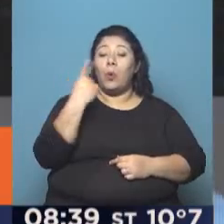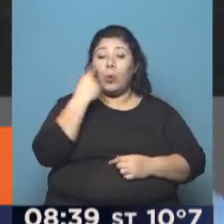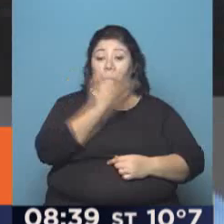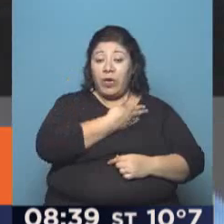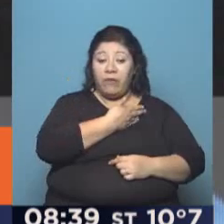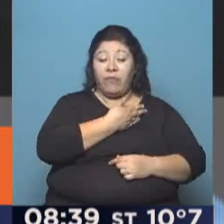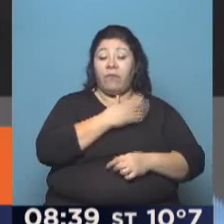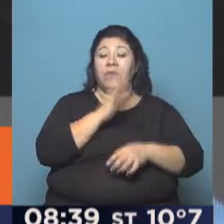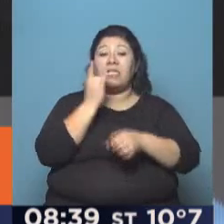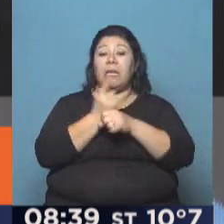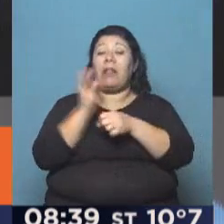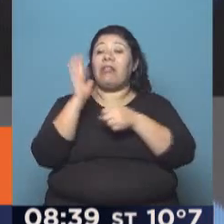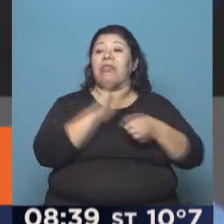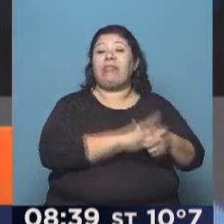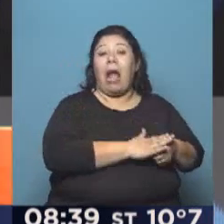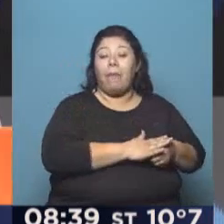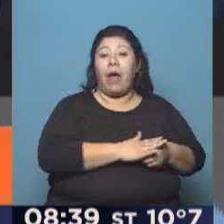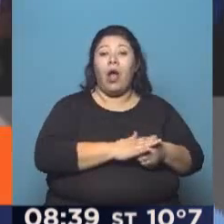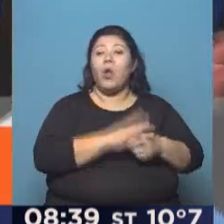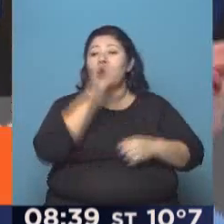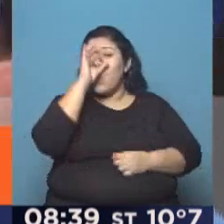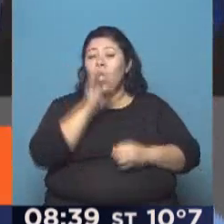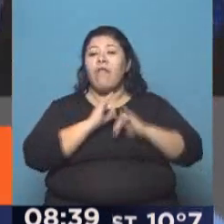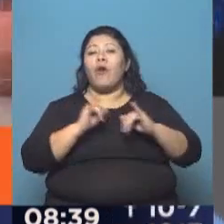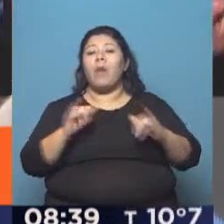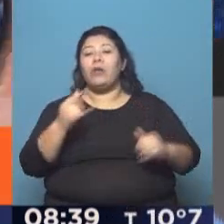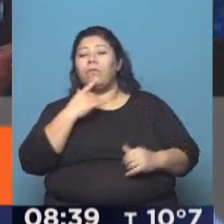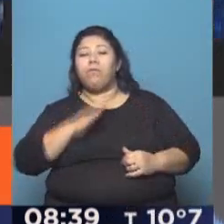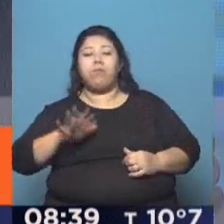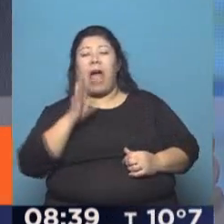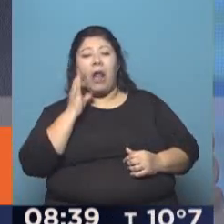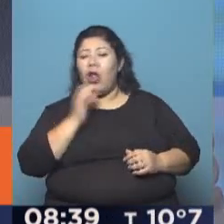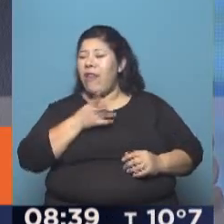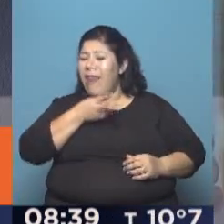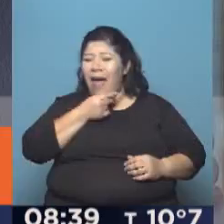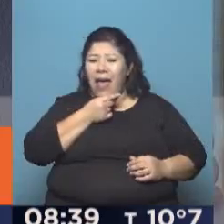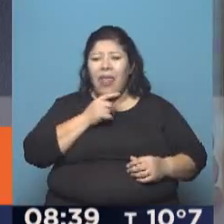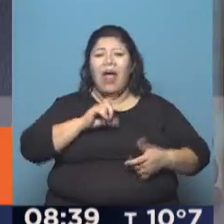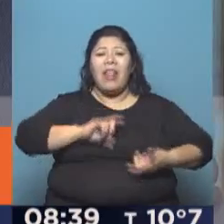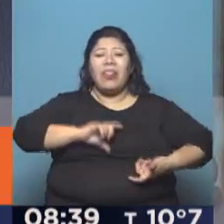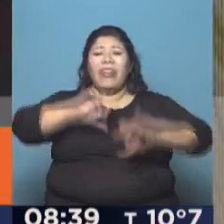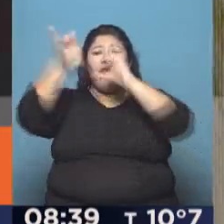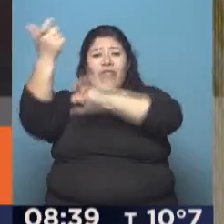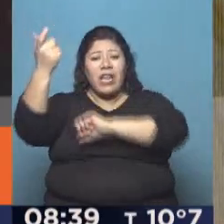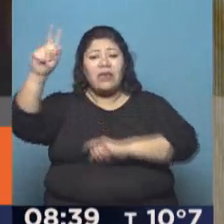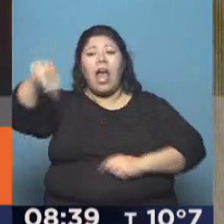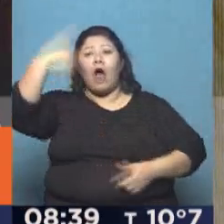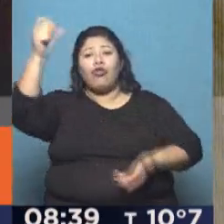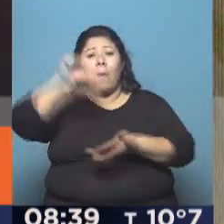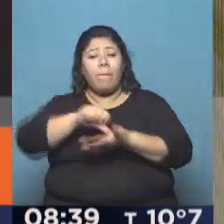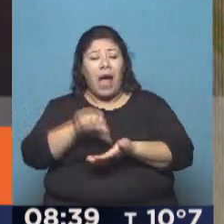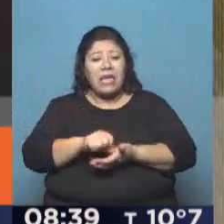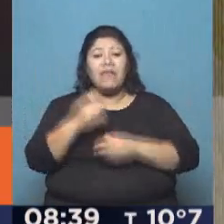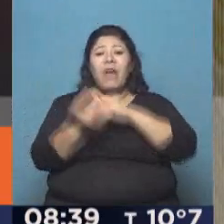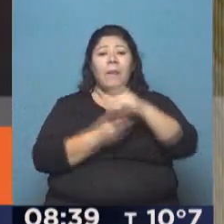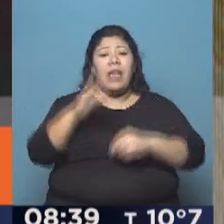emitió un reporte de operación sospechosa de todas esas transferencias millonarias que hacía la familia báez entonces por